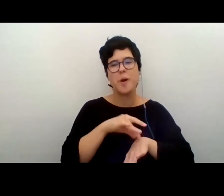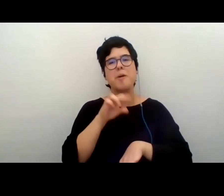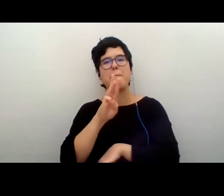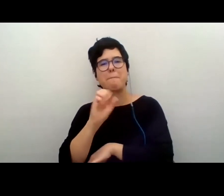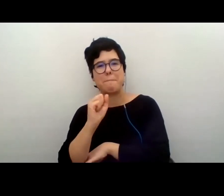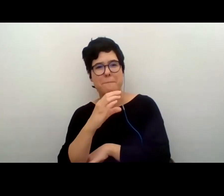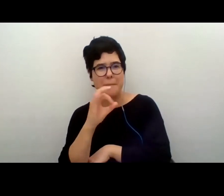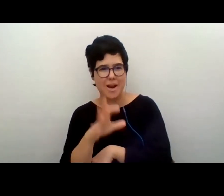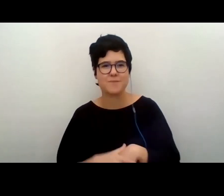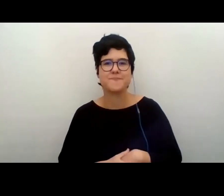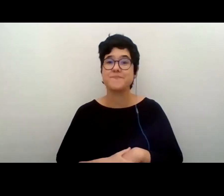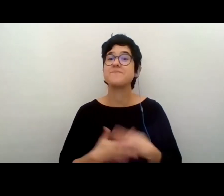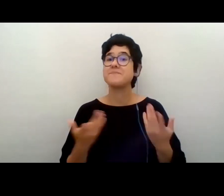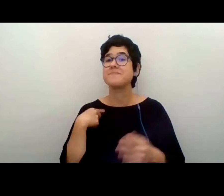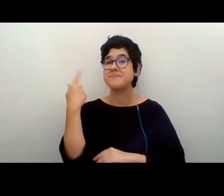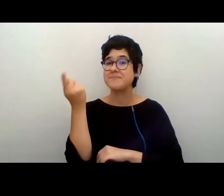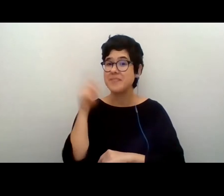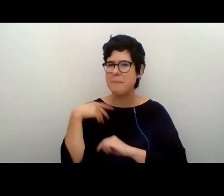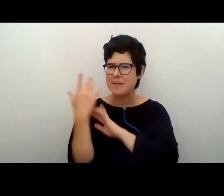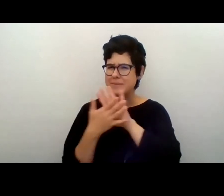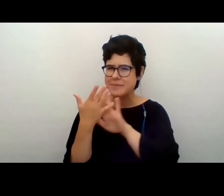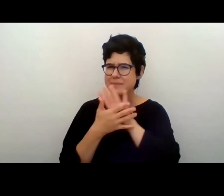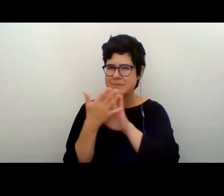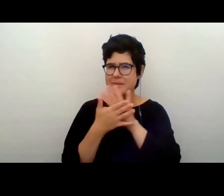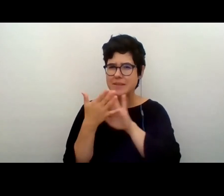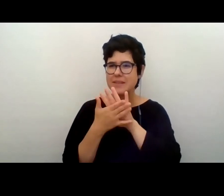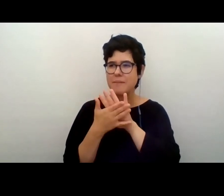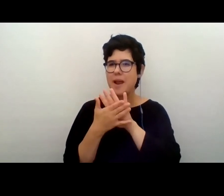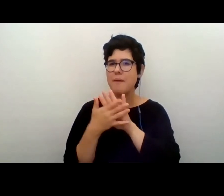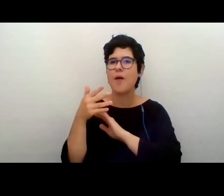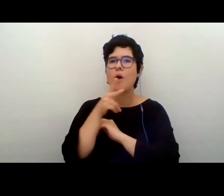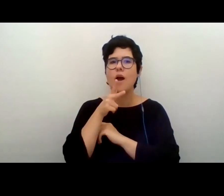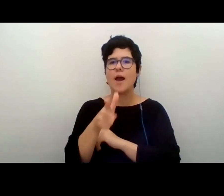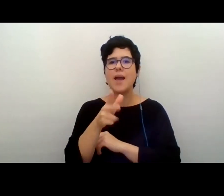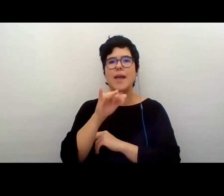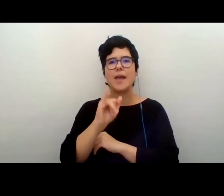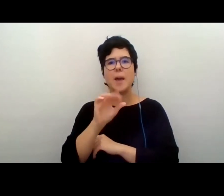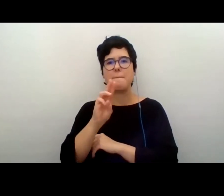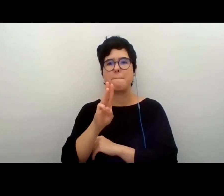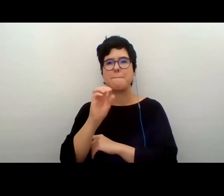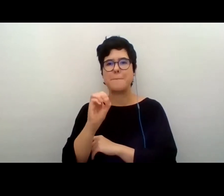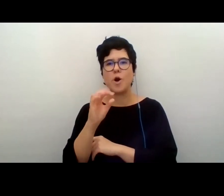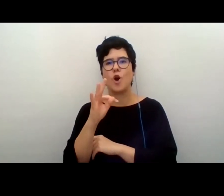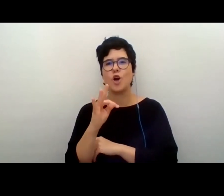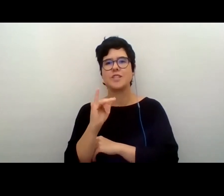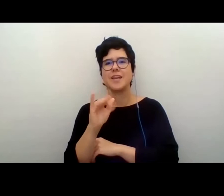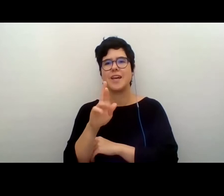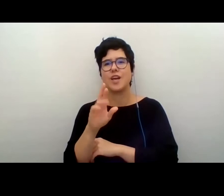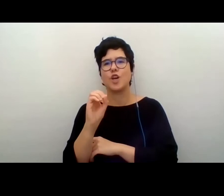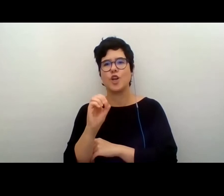están comentando sobre el hipotiroidismo. Me cuesta muchísimo decir esa palabra. ¿Qué les recomendamos?